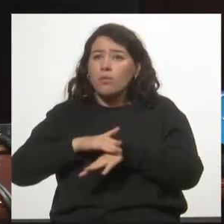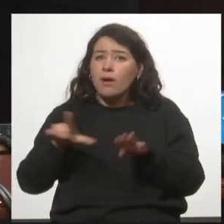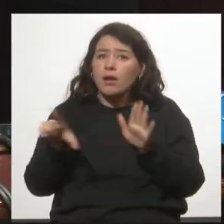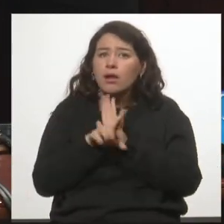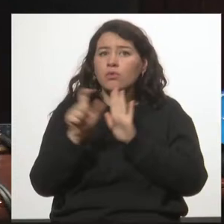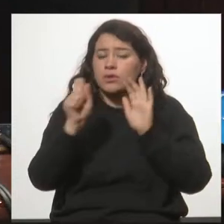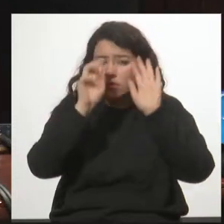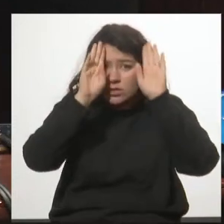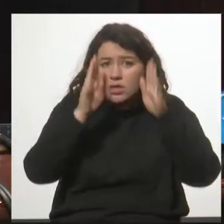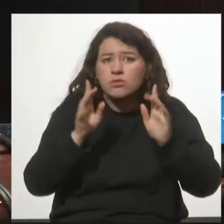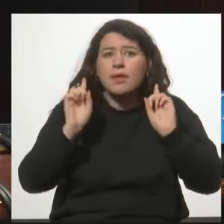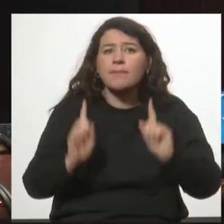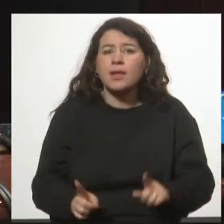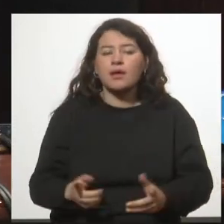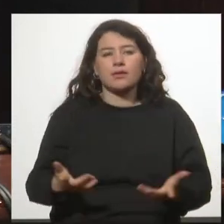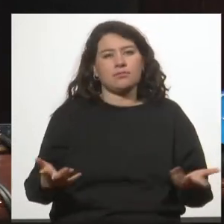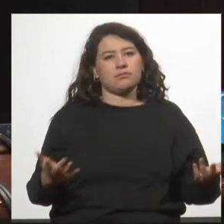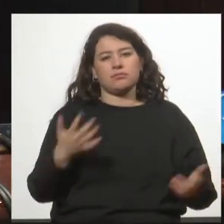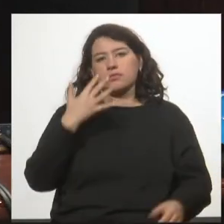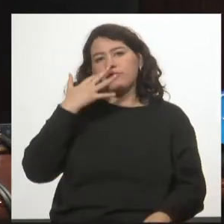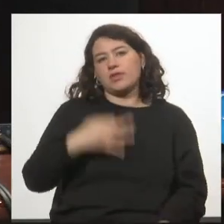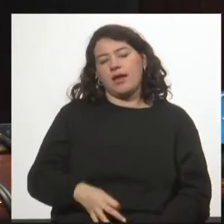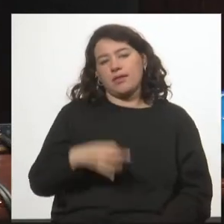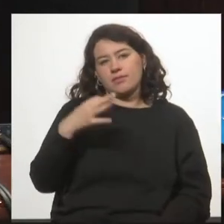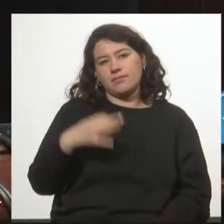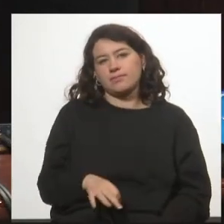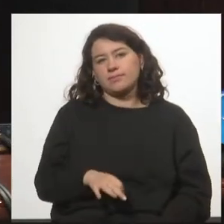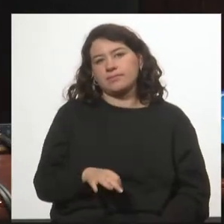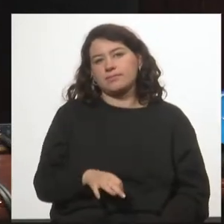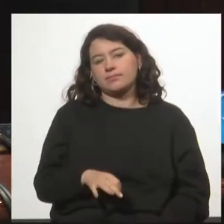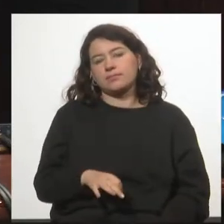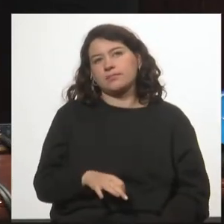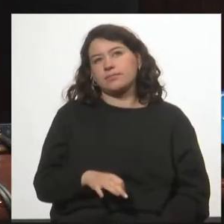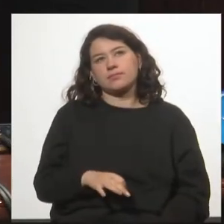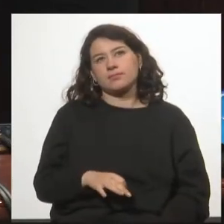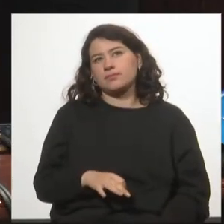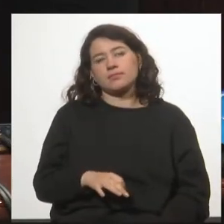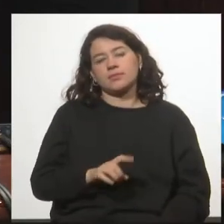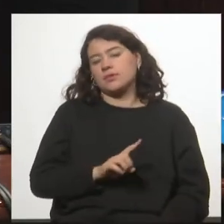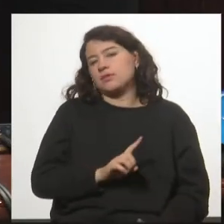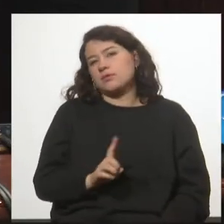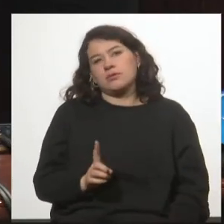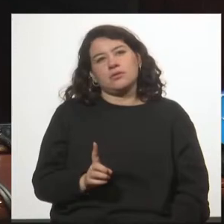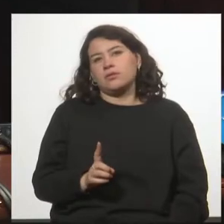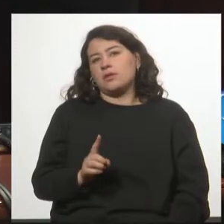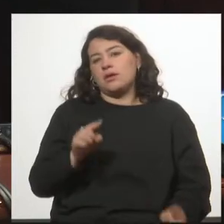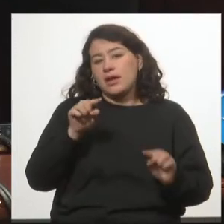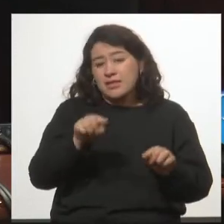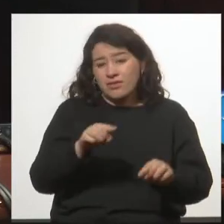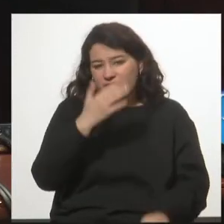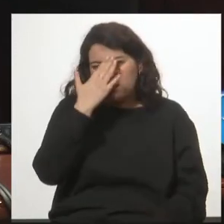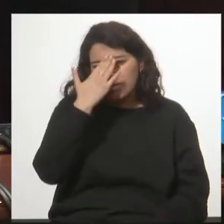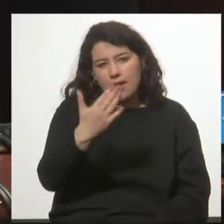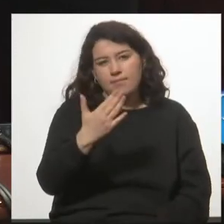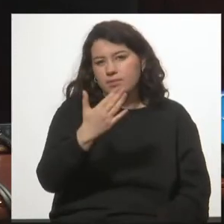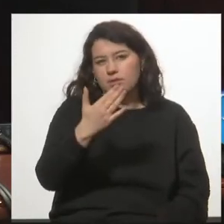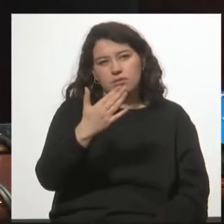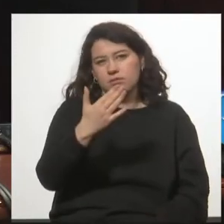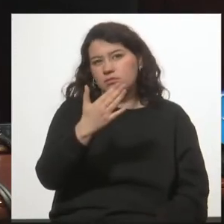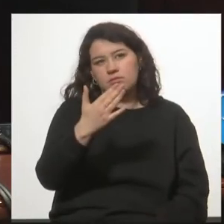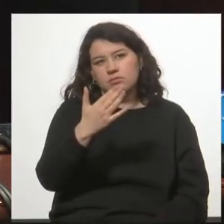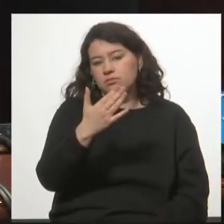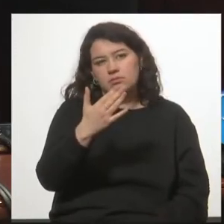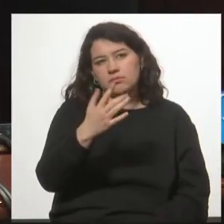lucro la verdad no hace honor esta bancada del frente amplio a la